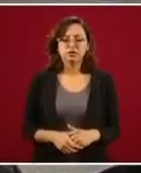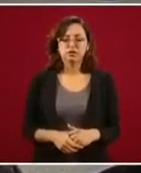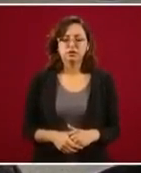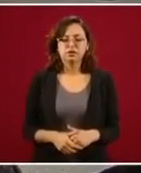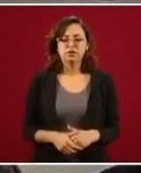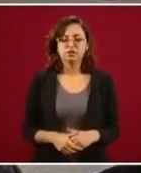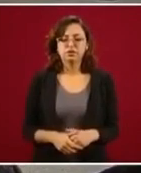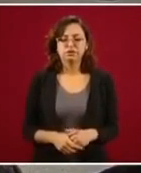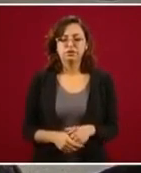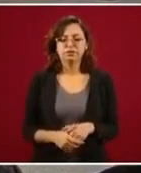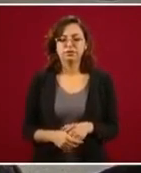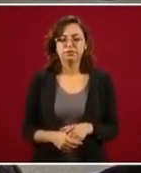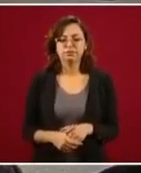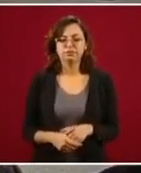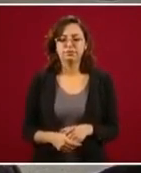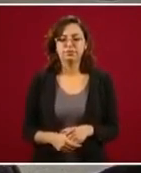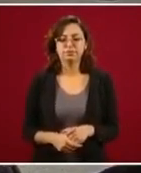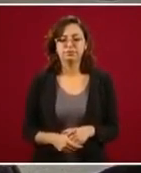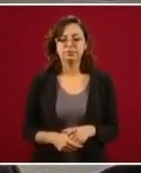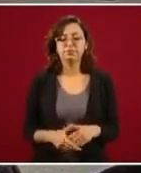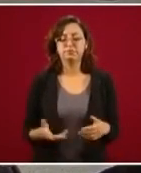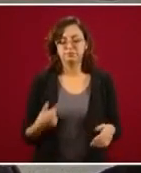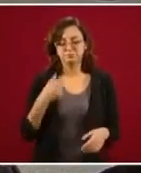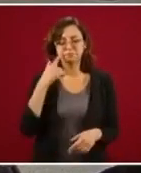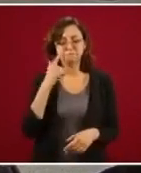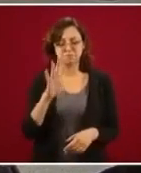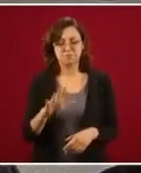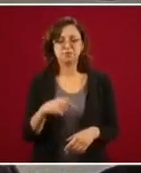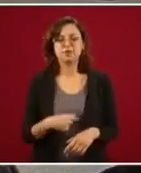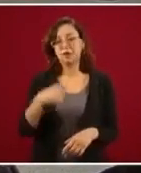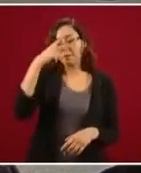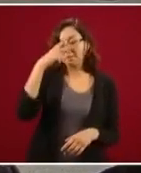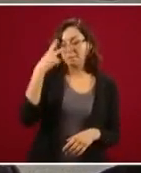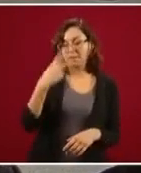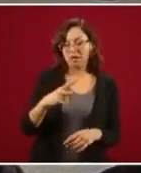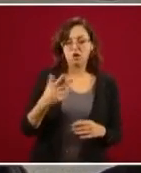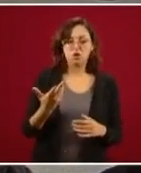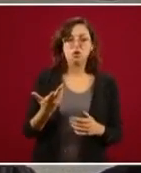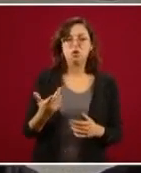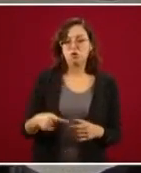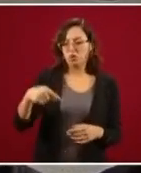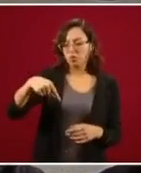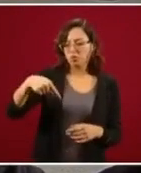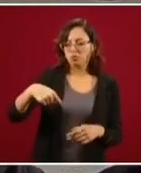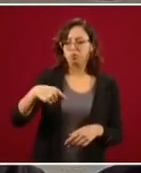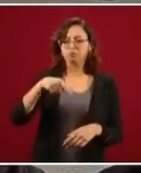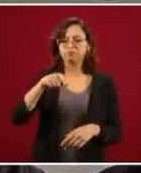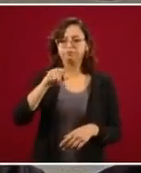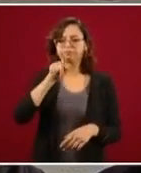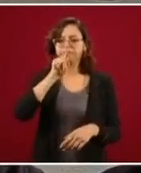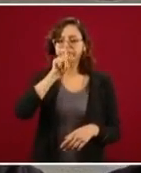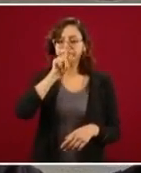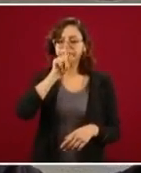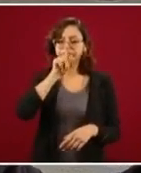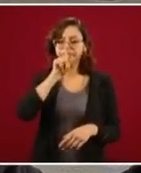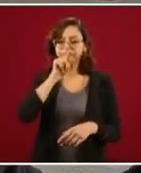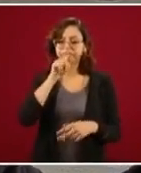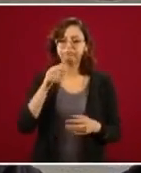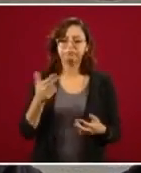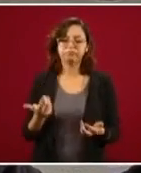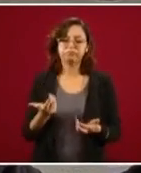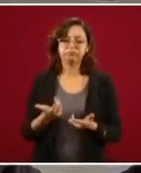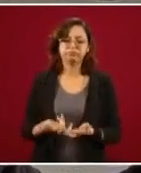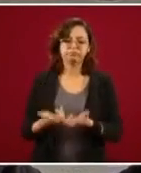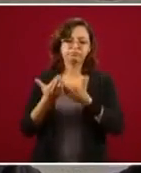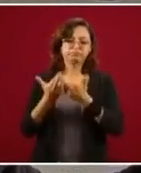México, como se señaló en las láminas que presentamos, tiene el abasto de pollo